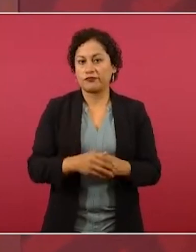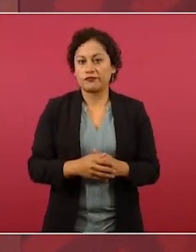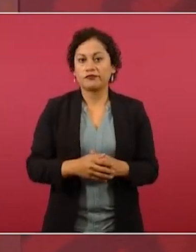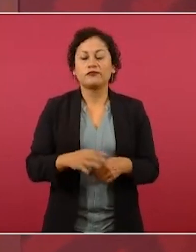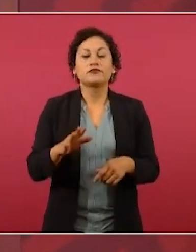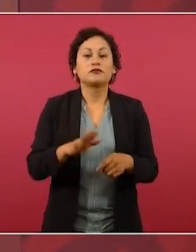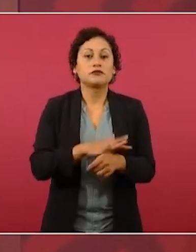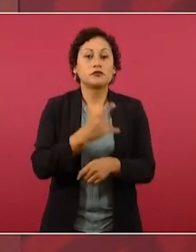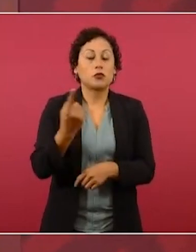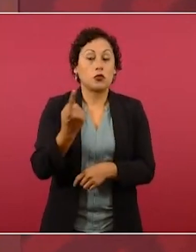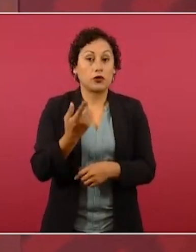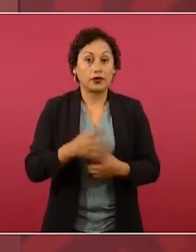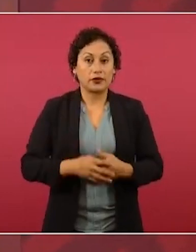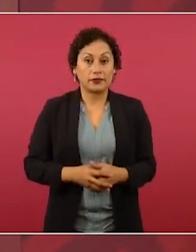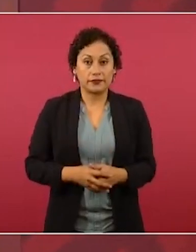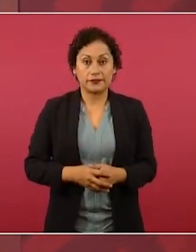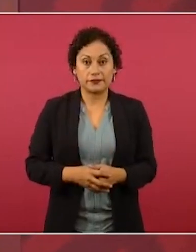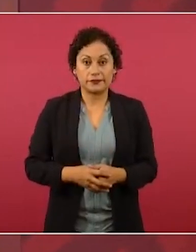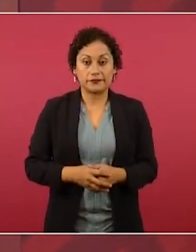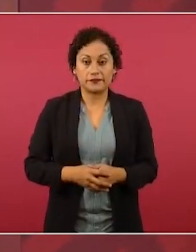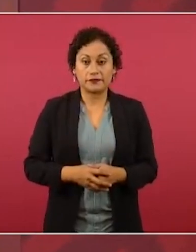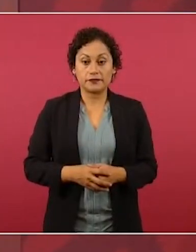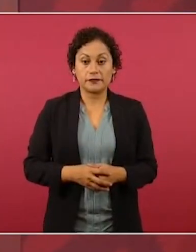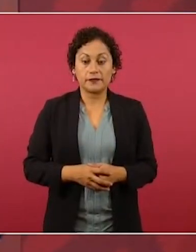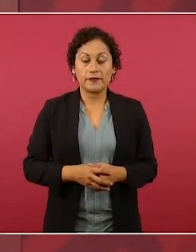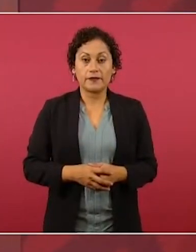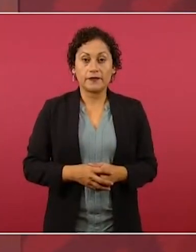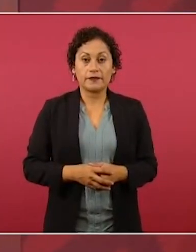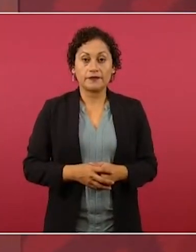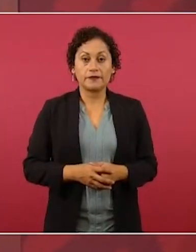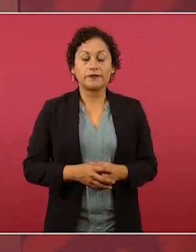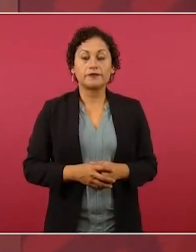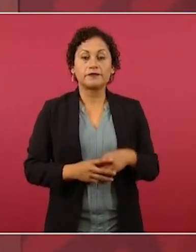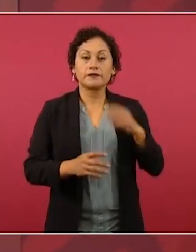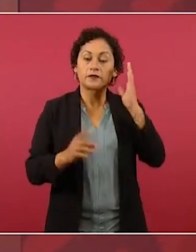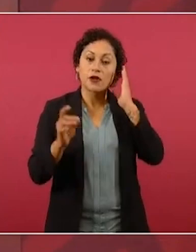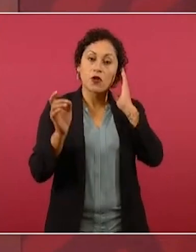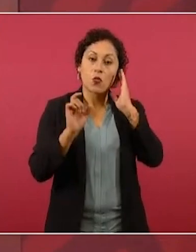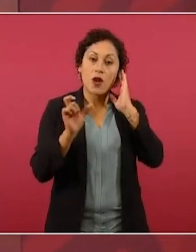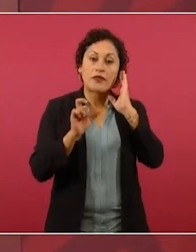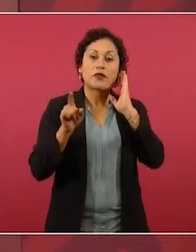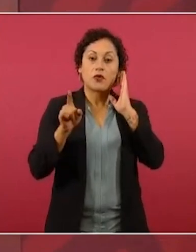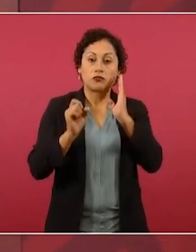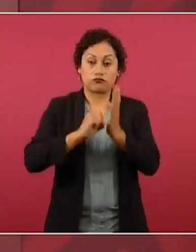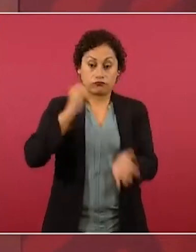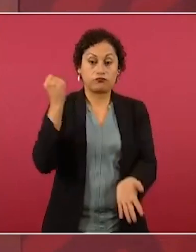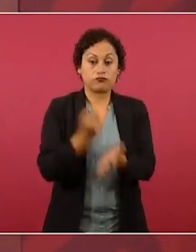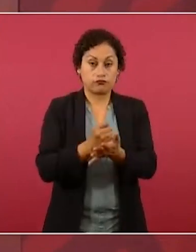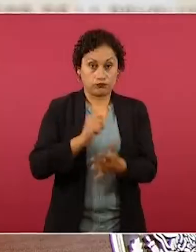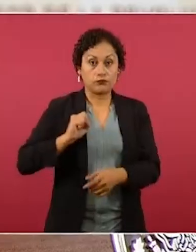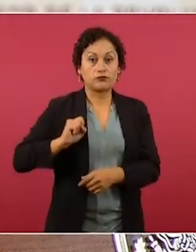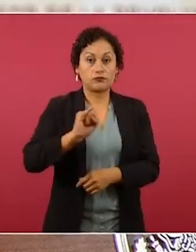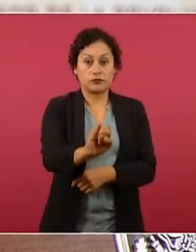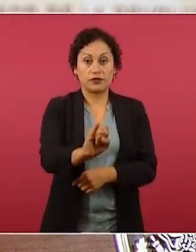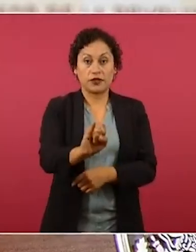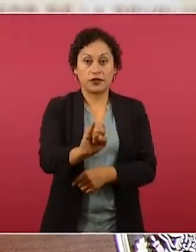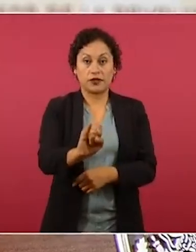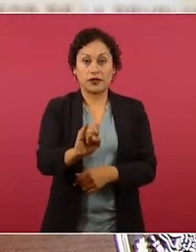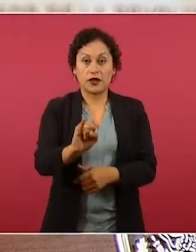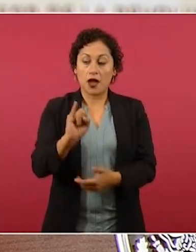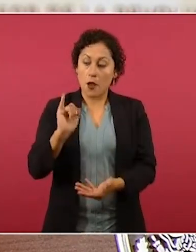Porque tan solo cuando lo aprueban, fue aprobado, ya es